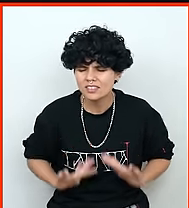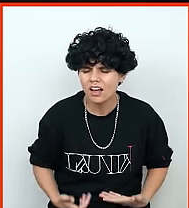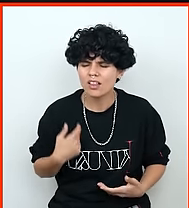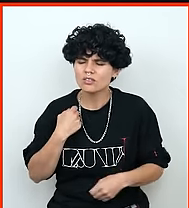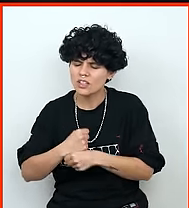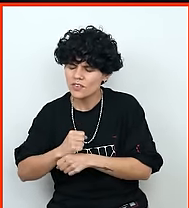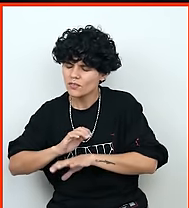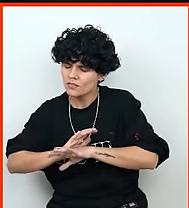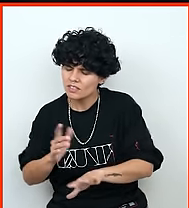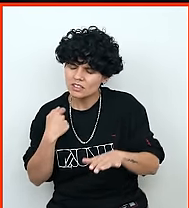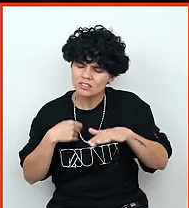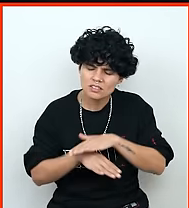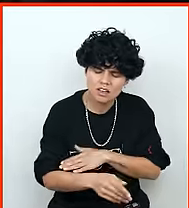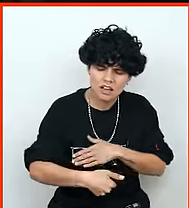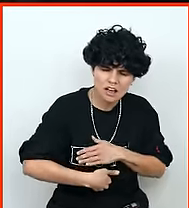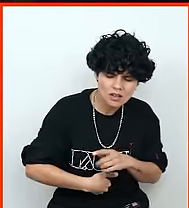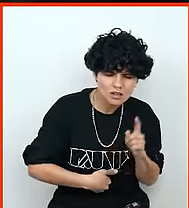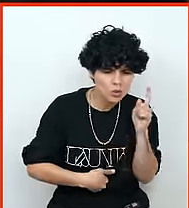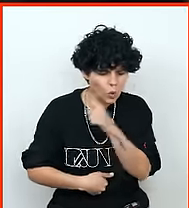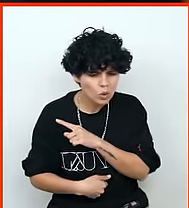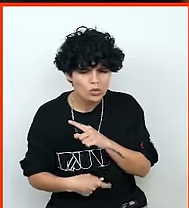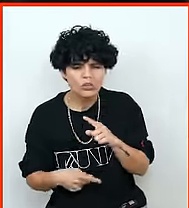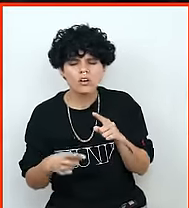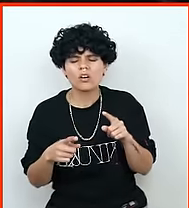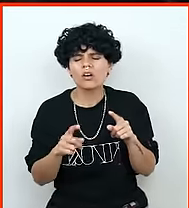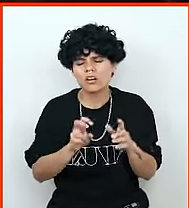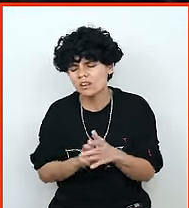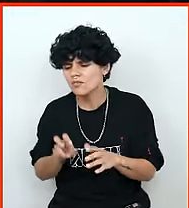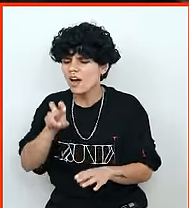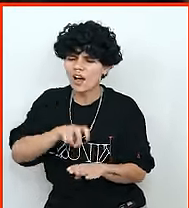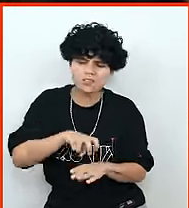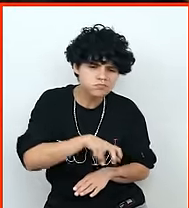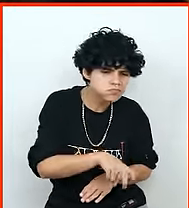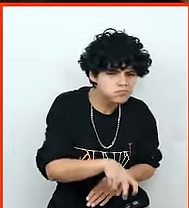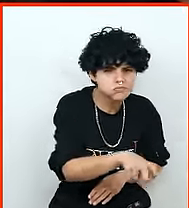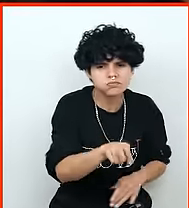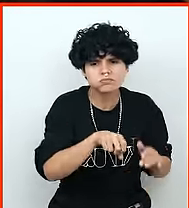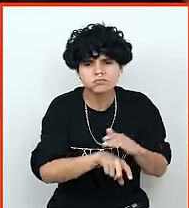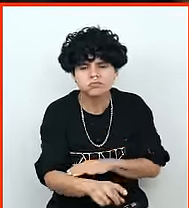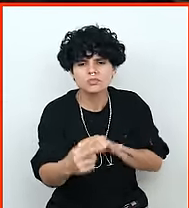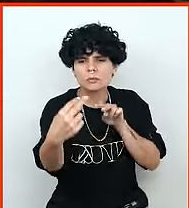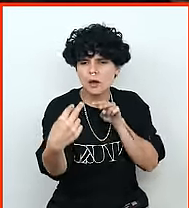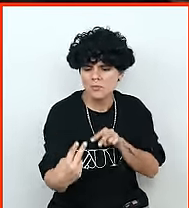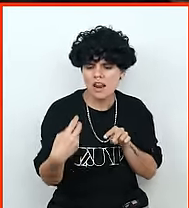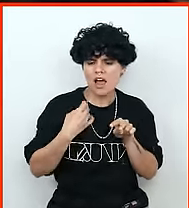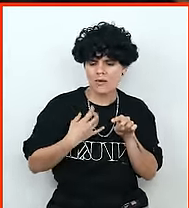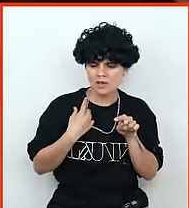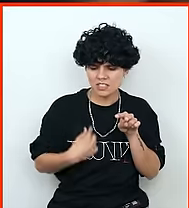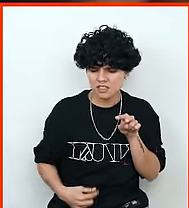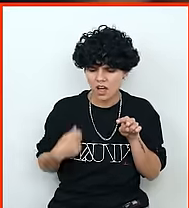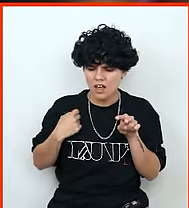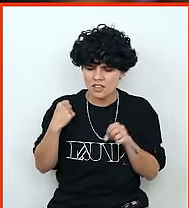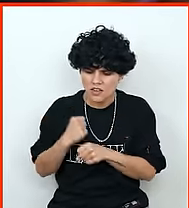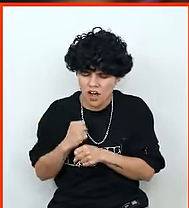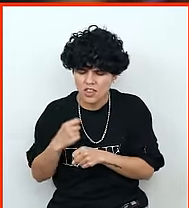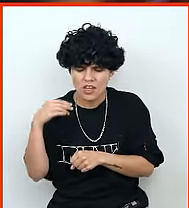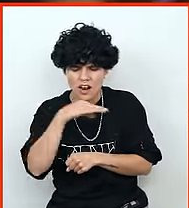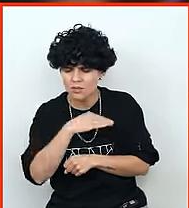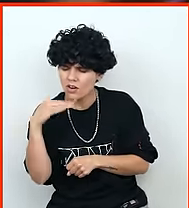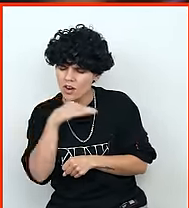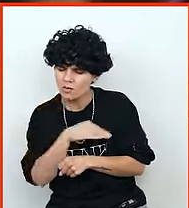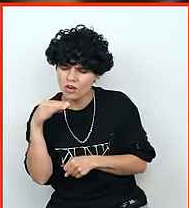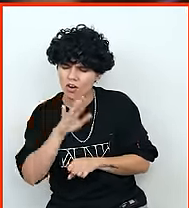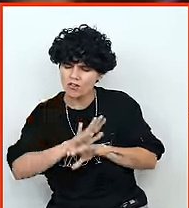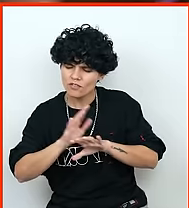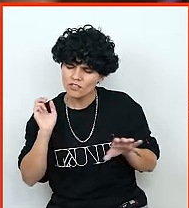vamos cansados, hambres y apurados, coger combinación hacia algún lado, y este hombre viéndome, observando mi camisa del trabajo, que no alcancé a sacarme, por